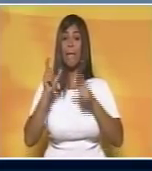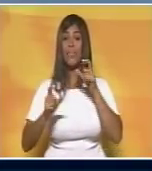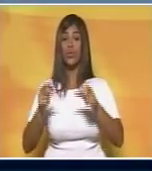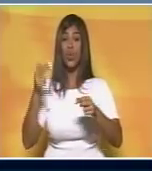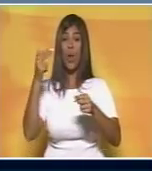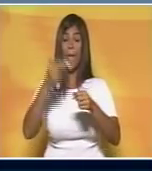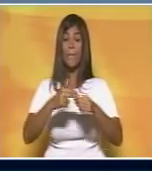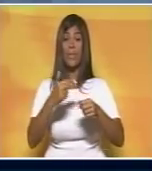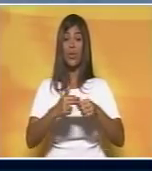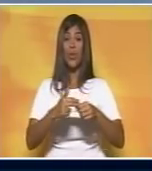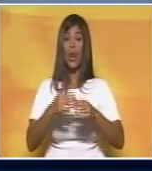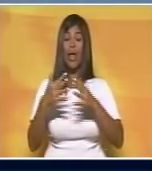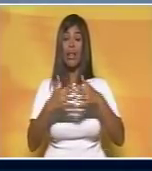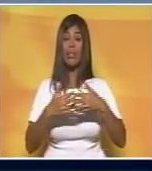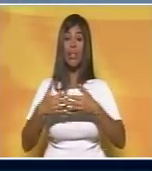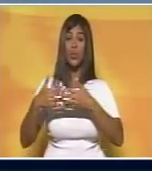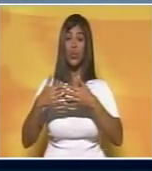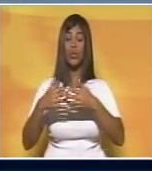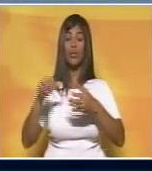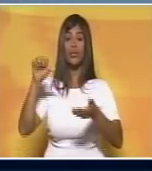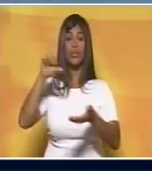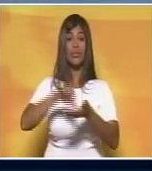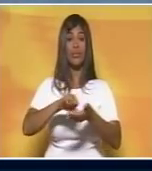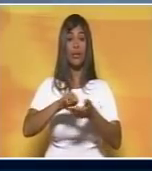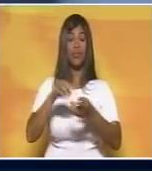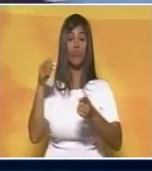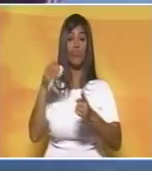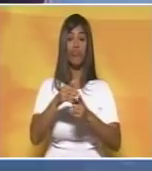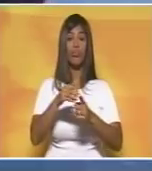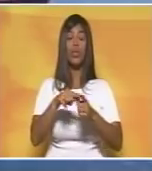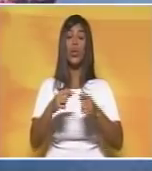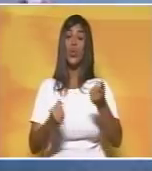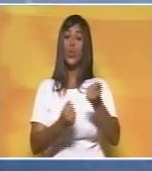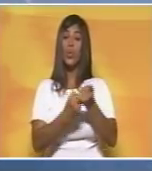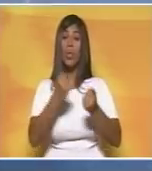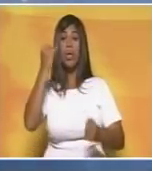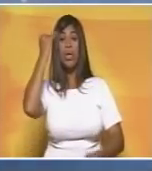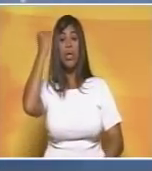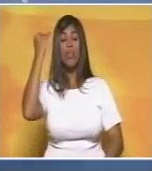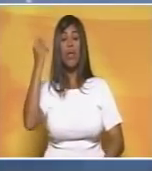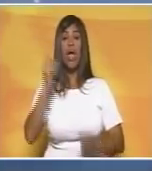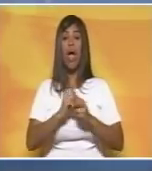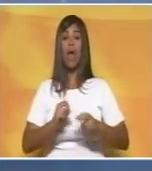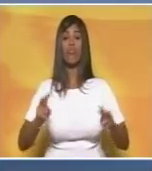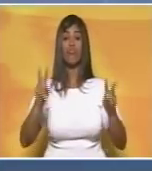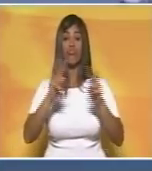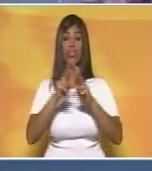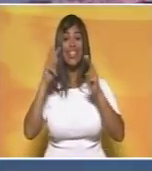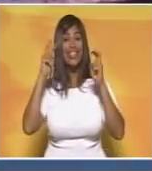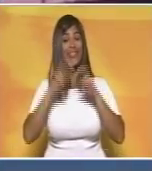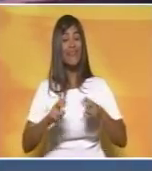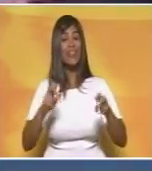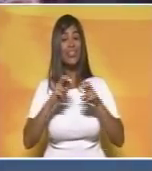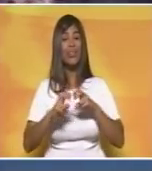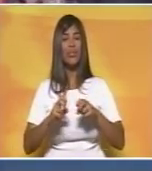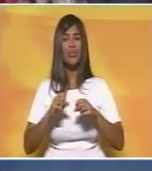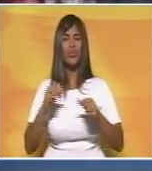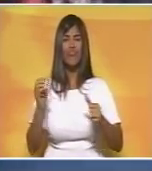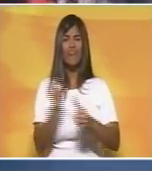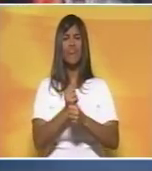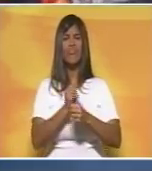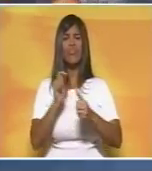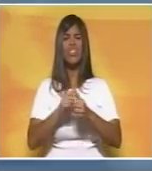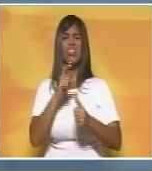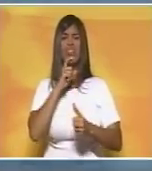que Estados Unidos atribuye a Irán, y respaldó la idea de que las Naciones Unidas de una investigación determine